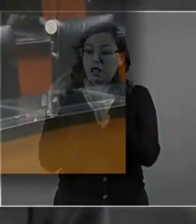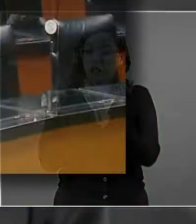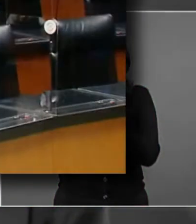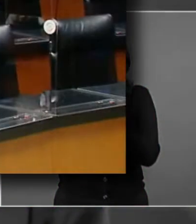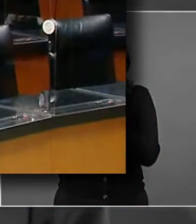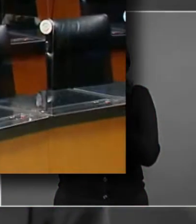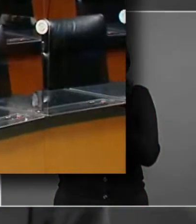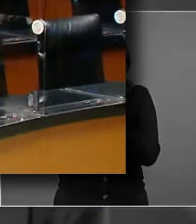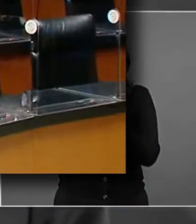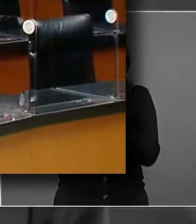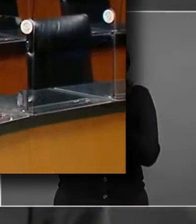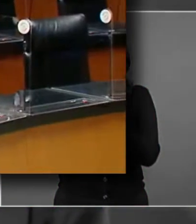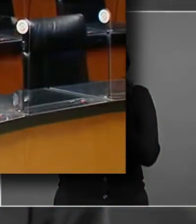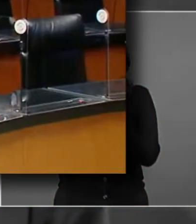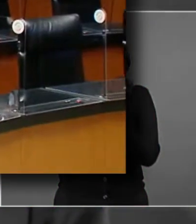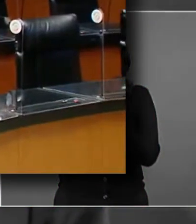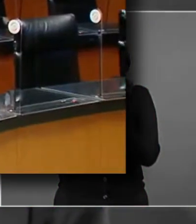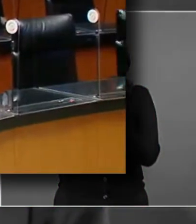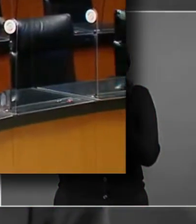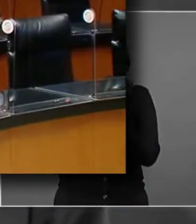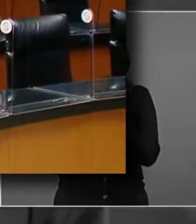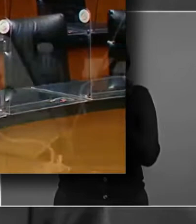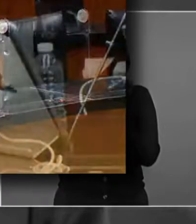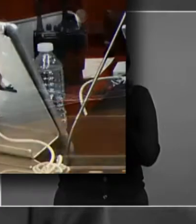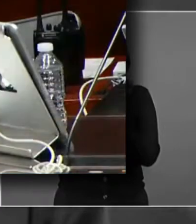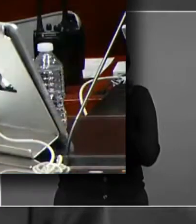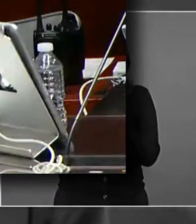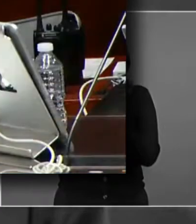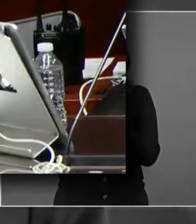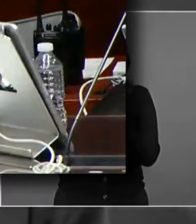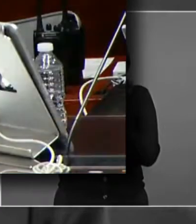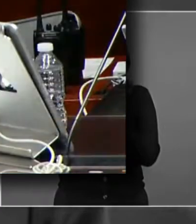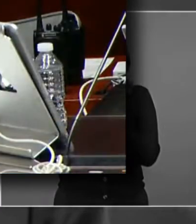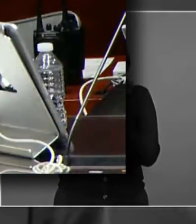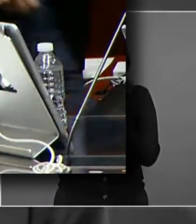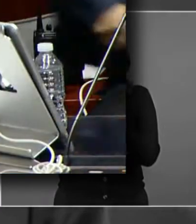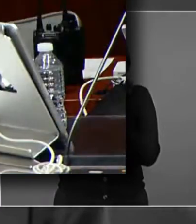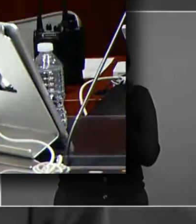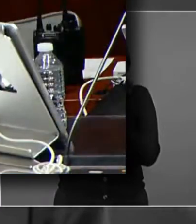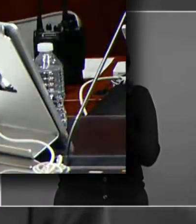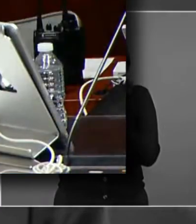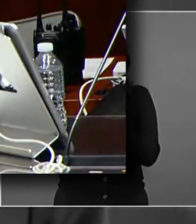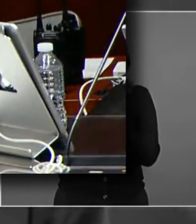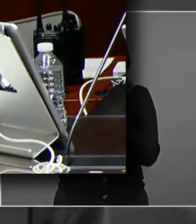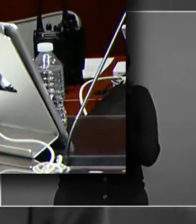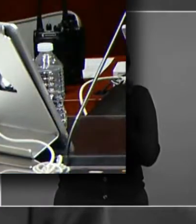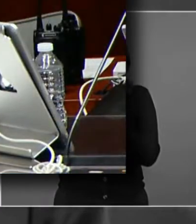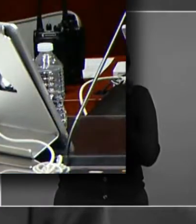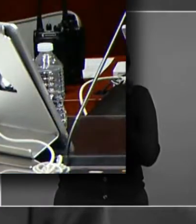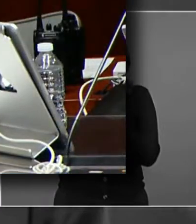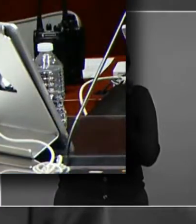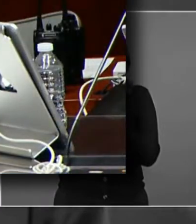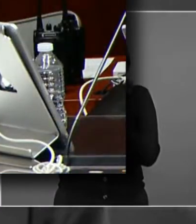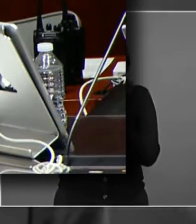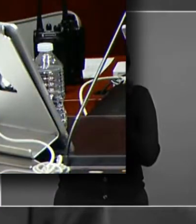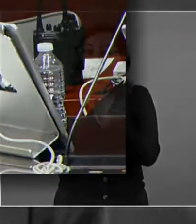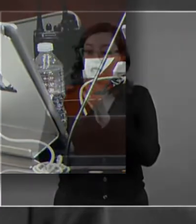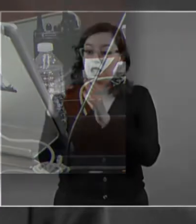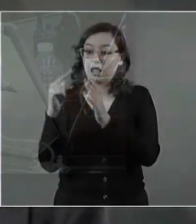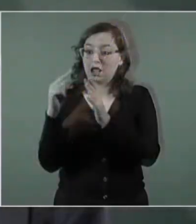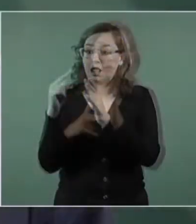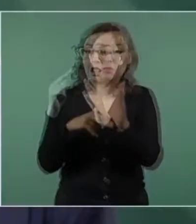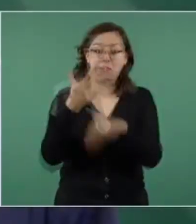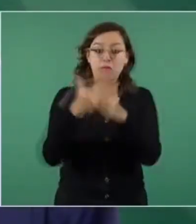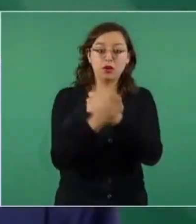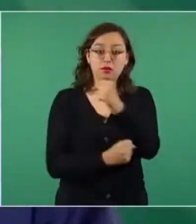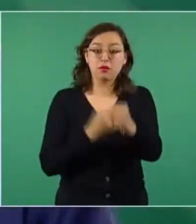Señor Presidente, se emitieron 37 votos, 24 a favor y 13 en contra. No se reúne la votación mayoría calificada.